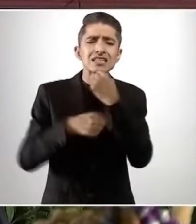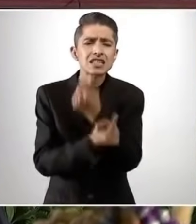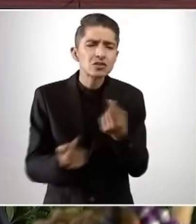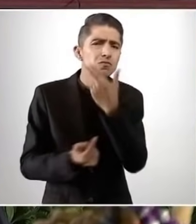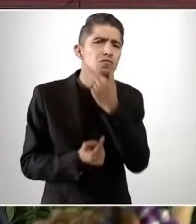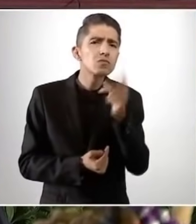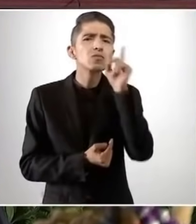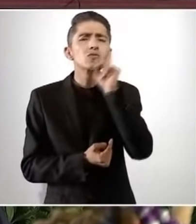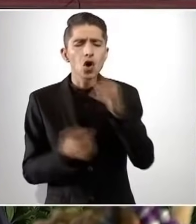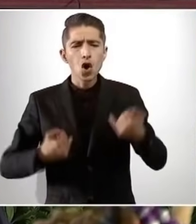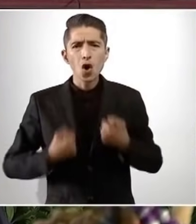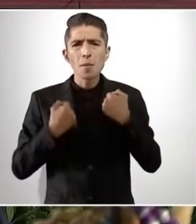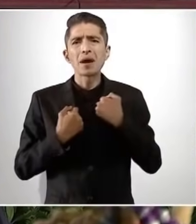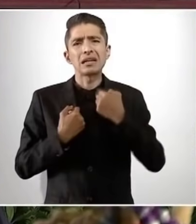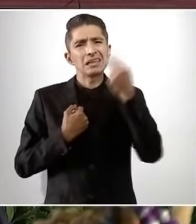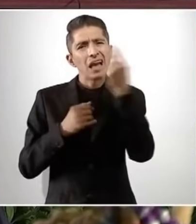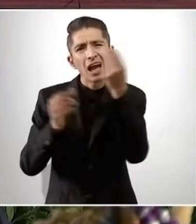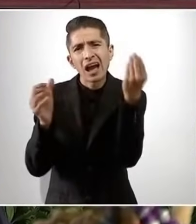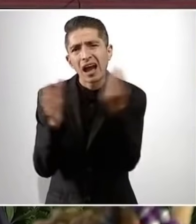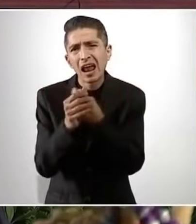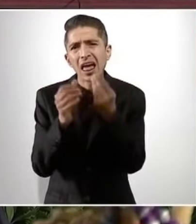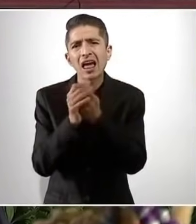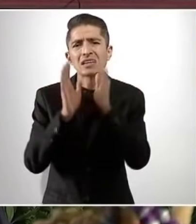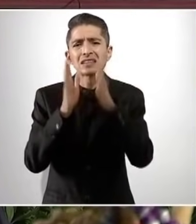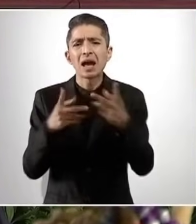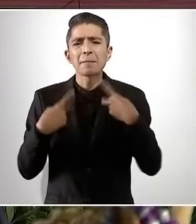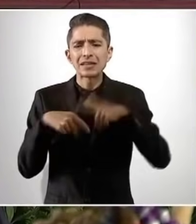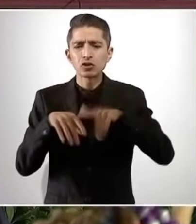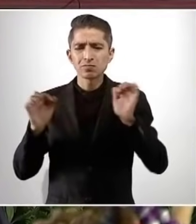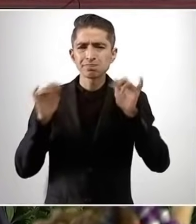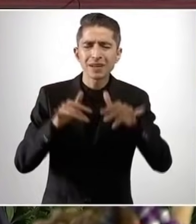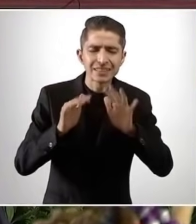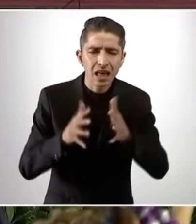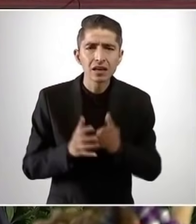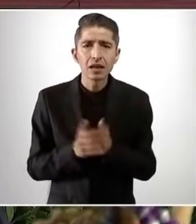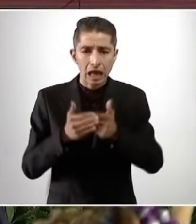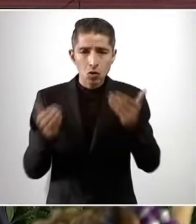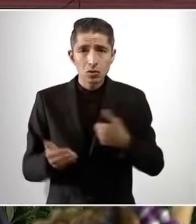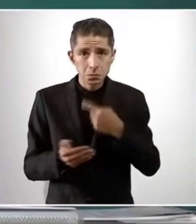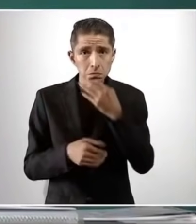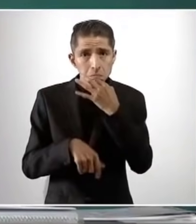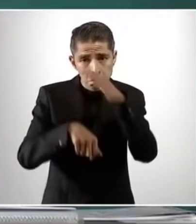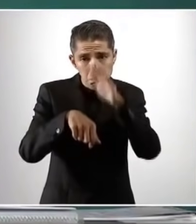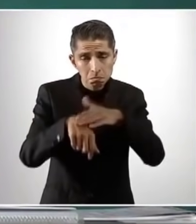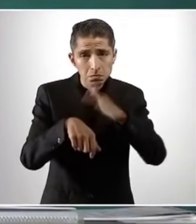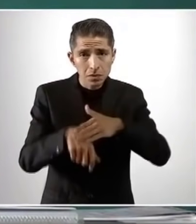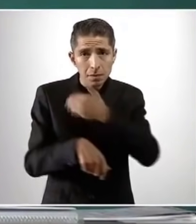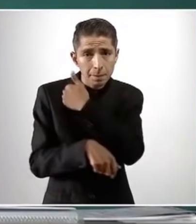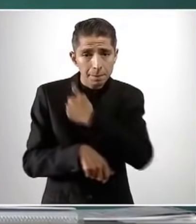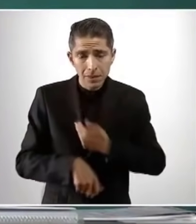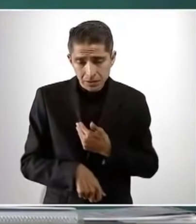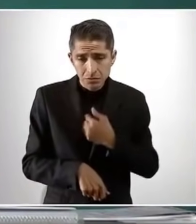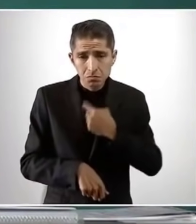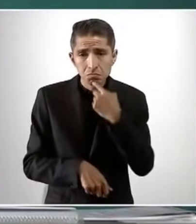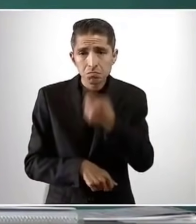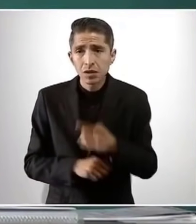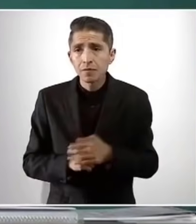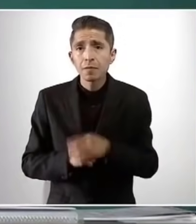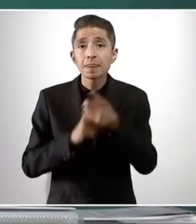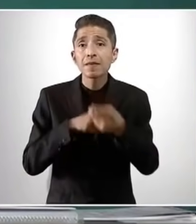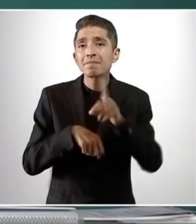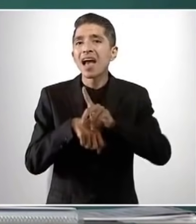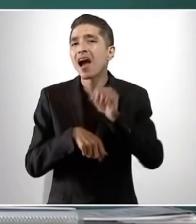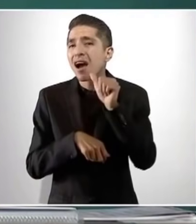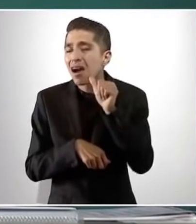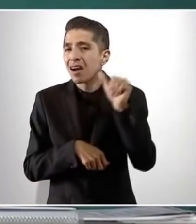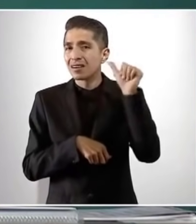jóvenes regresen a clases. Por eso me permito comentarle, informarle, señor presidente, que el día de